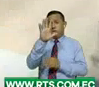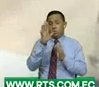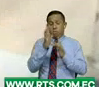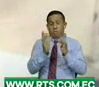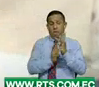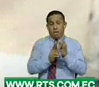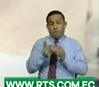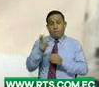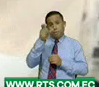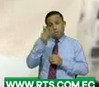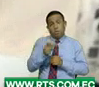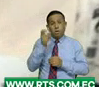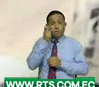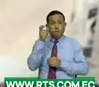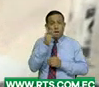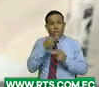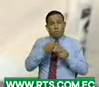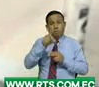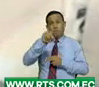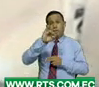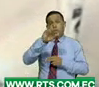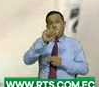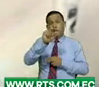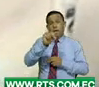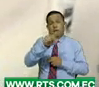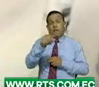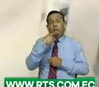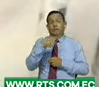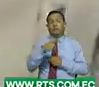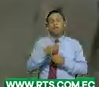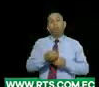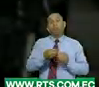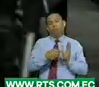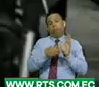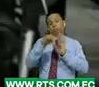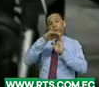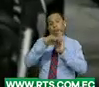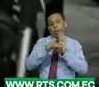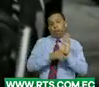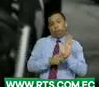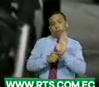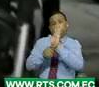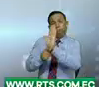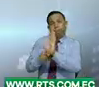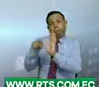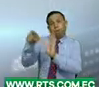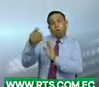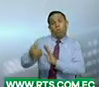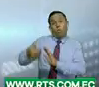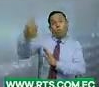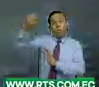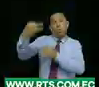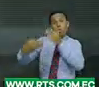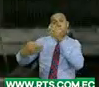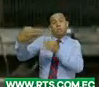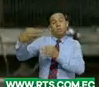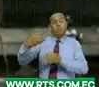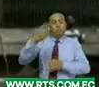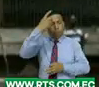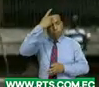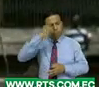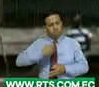deberá presentar su dictamen y luego el juez determinar a quién es llamada juicio